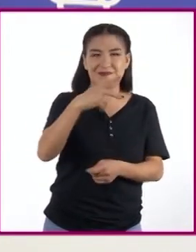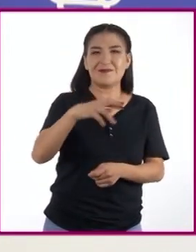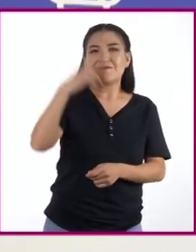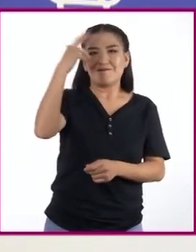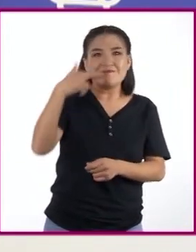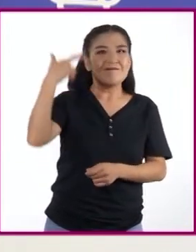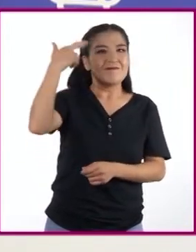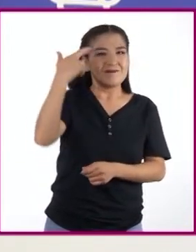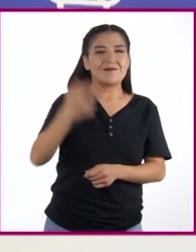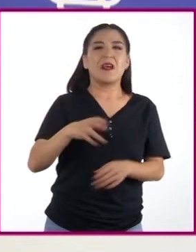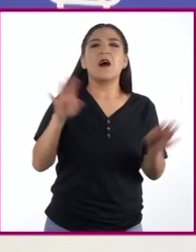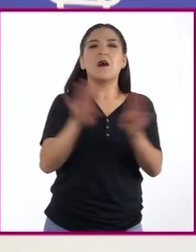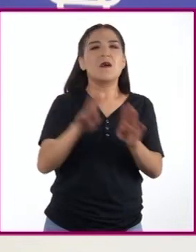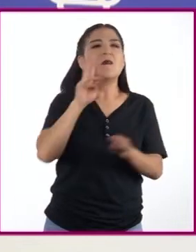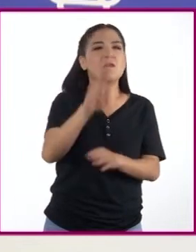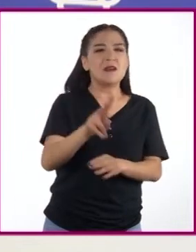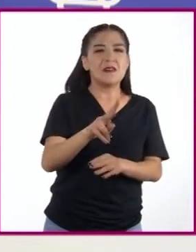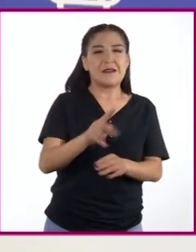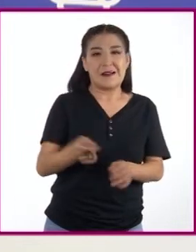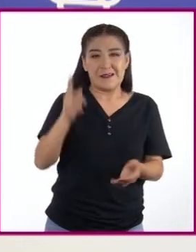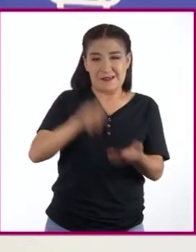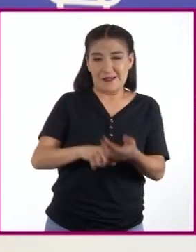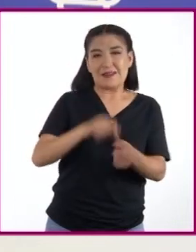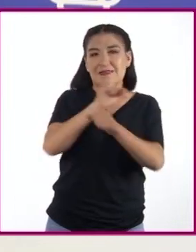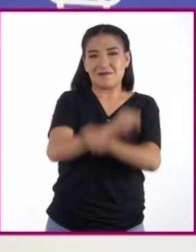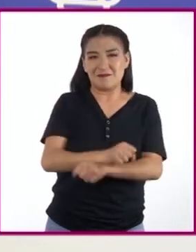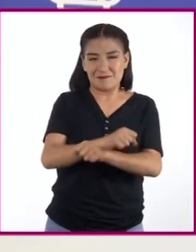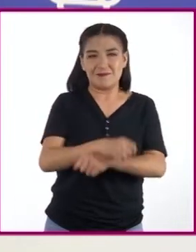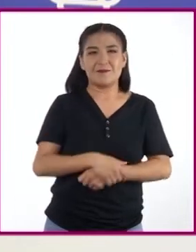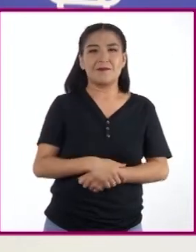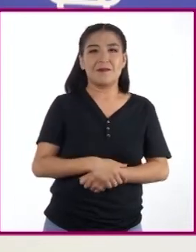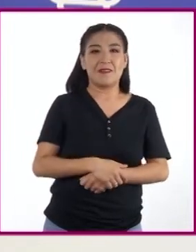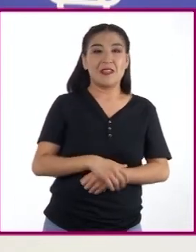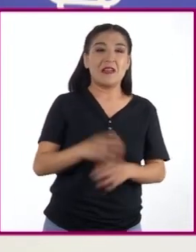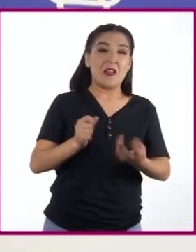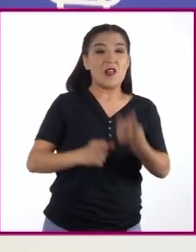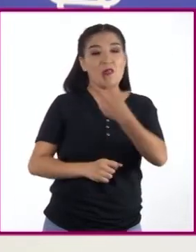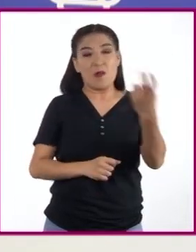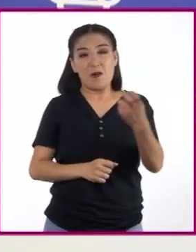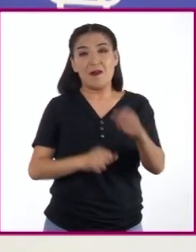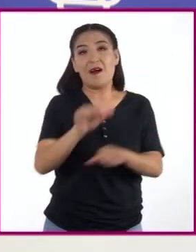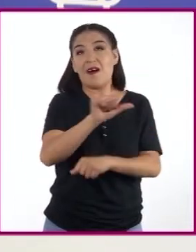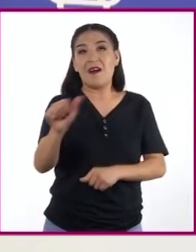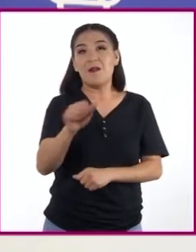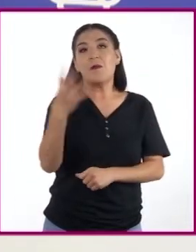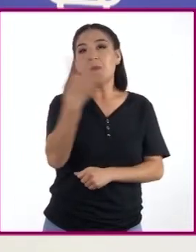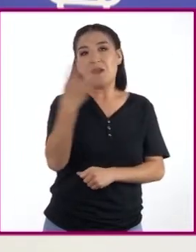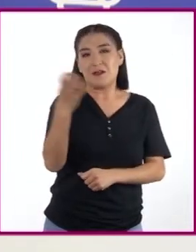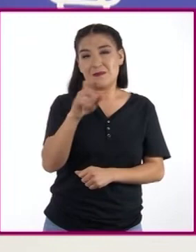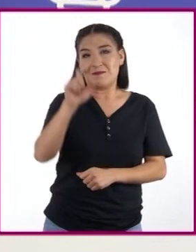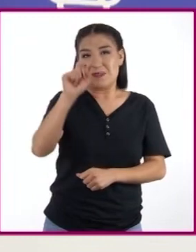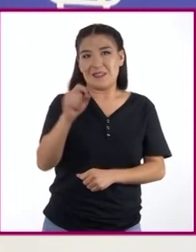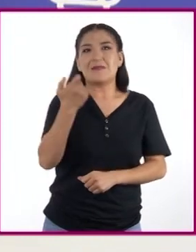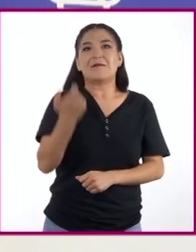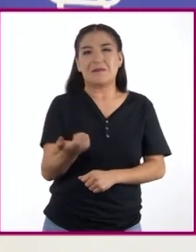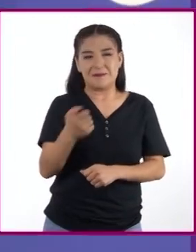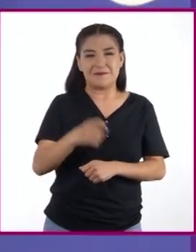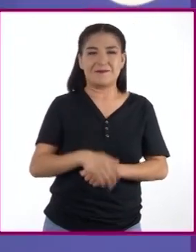esclavos asiáticos eran adquiridos en un rango de 200 a 420